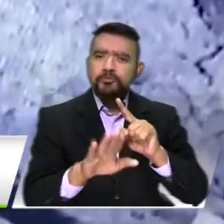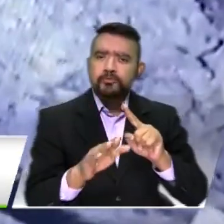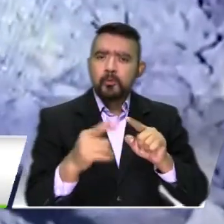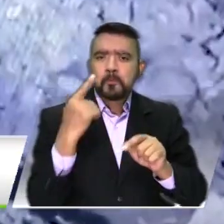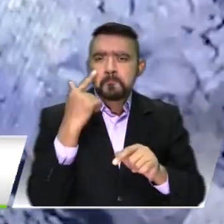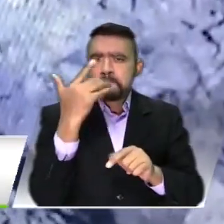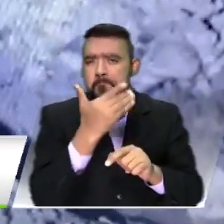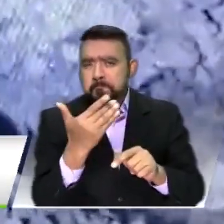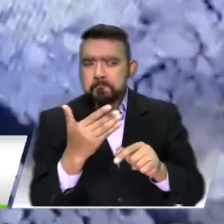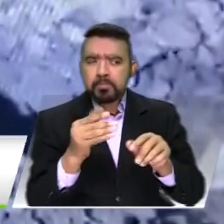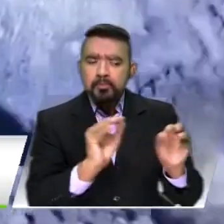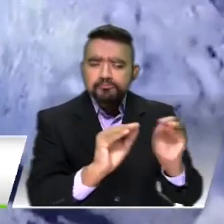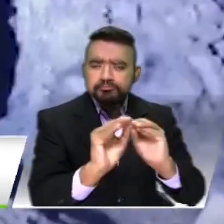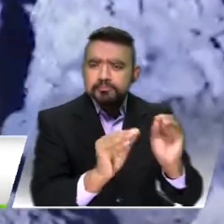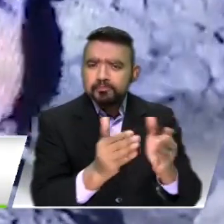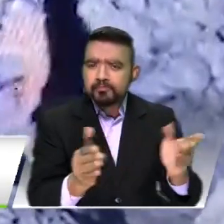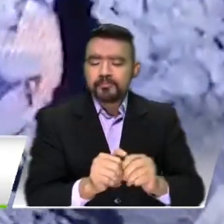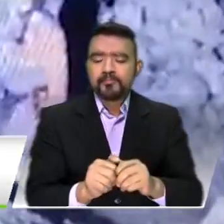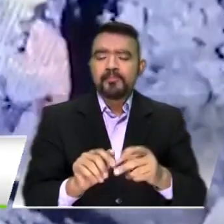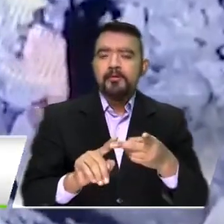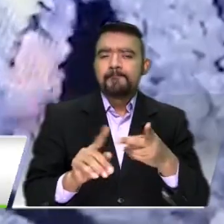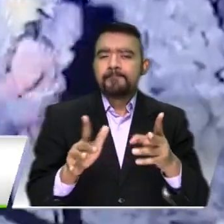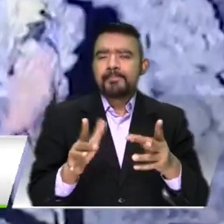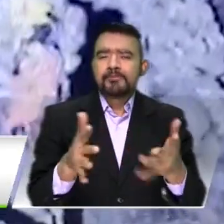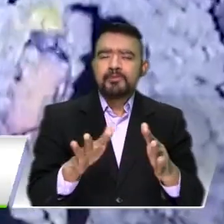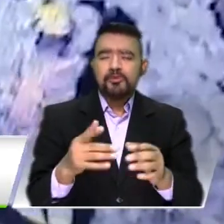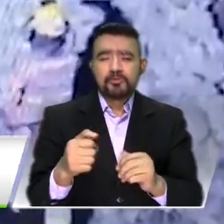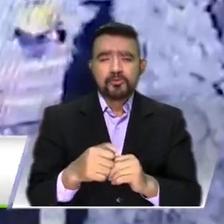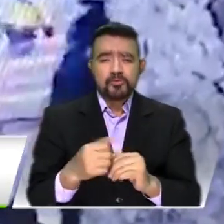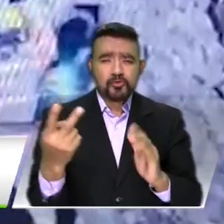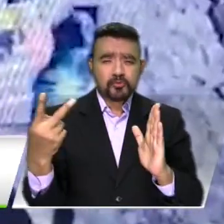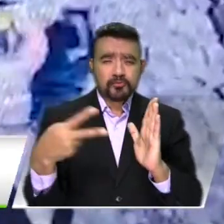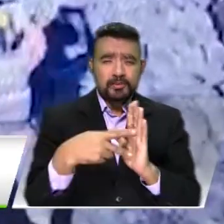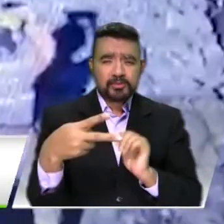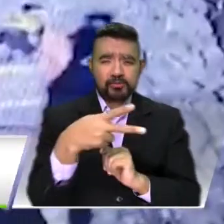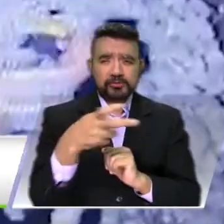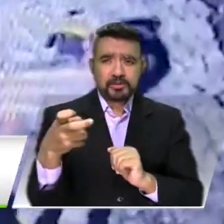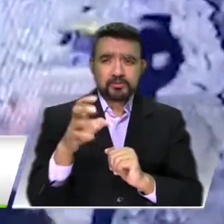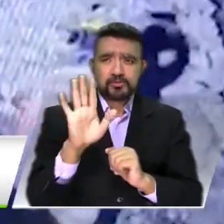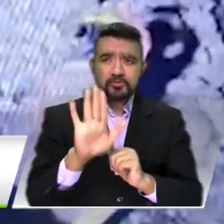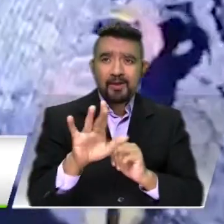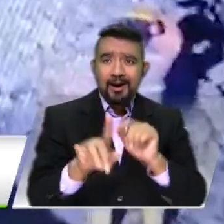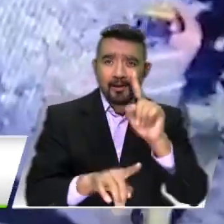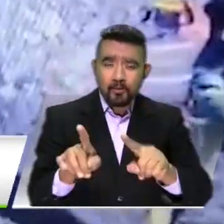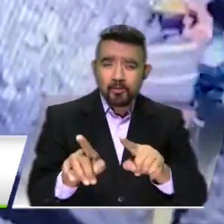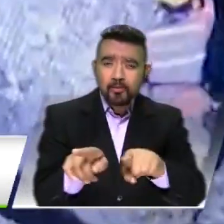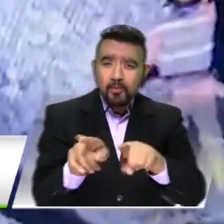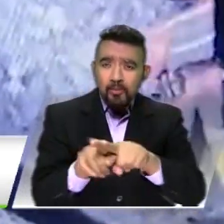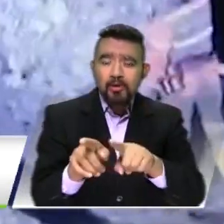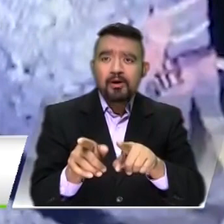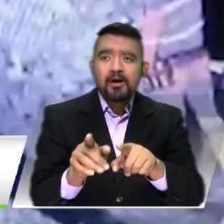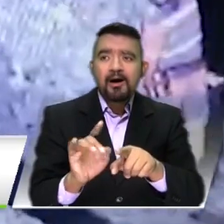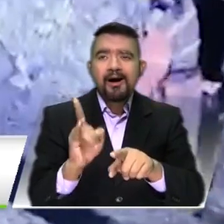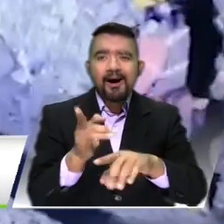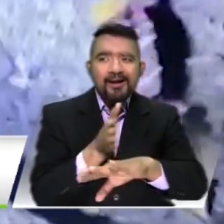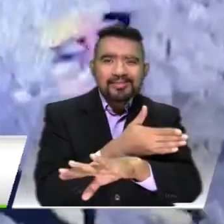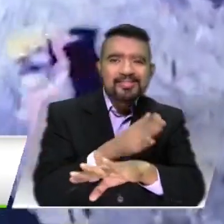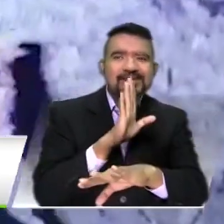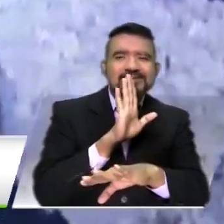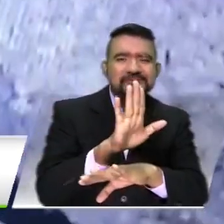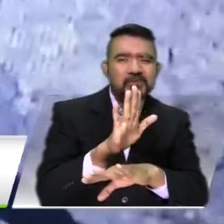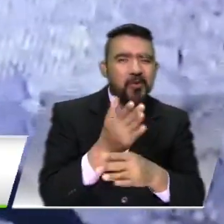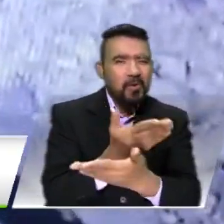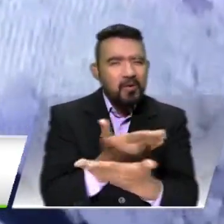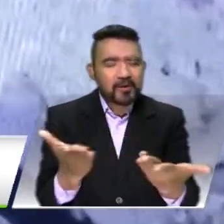los más de 2.200 disparos con que han defendido esta operación de minería ilegal